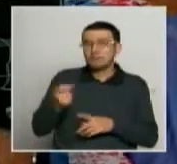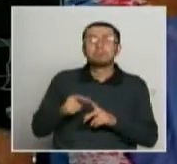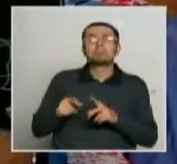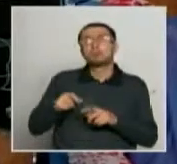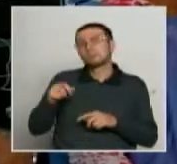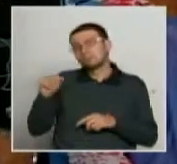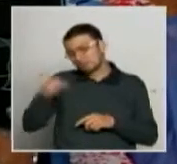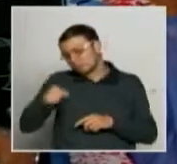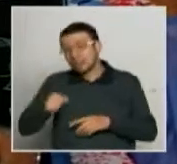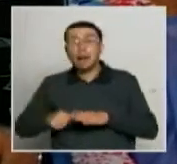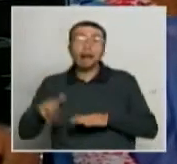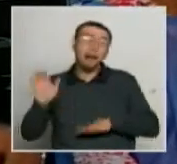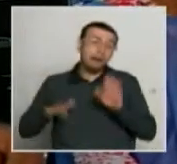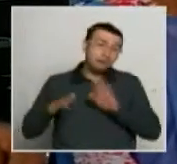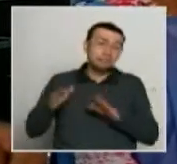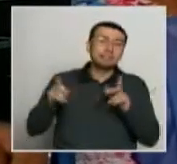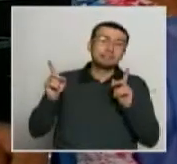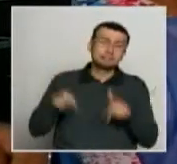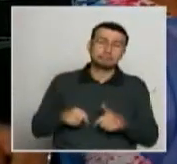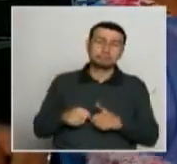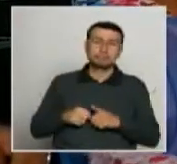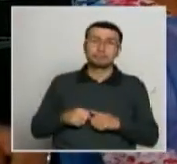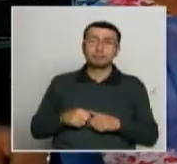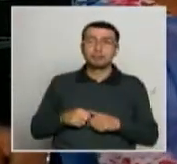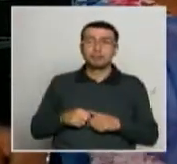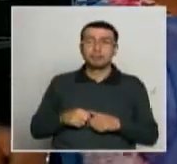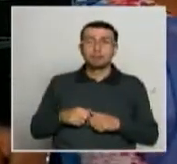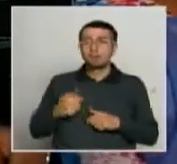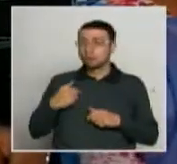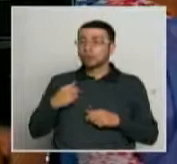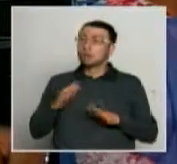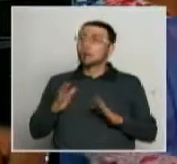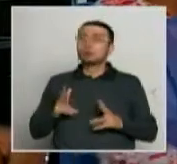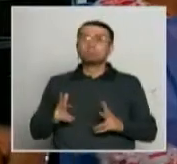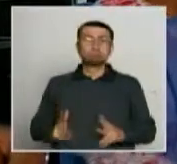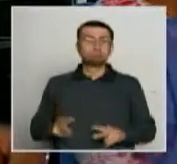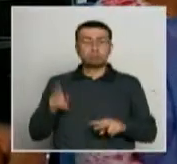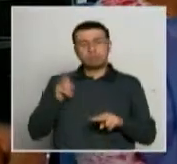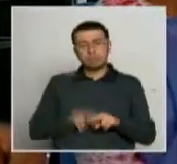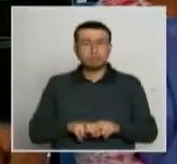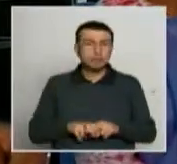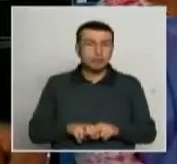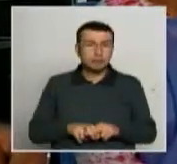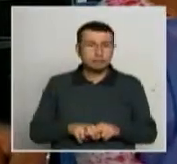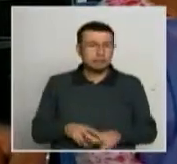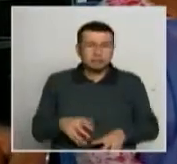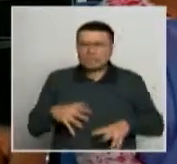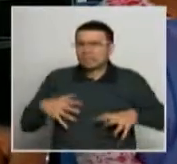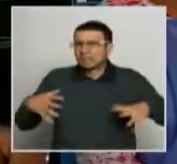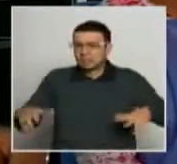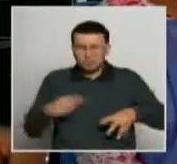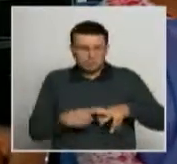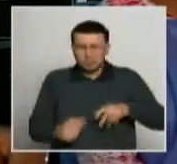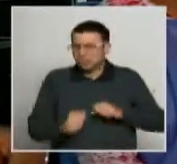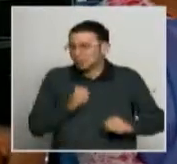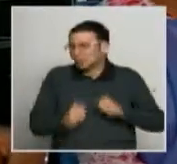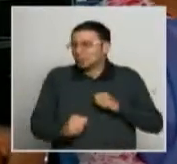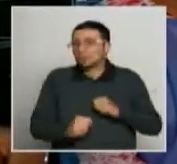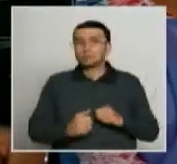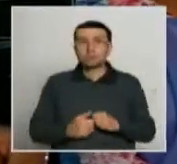también a veces también que me siento por ahí, entonces me dan calambres. Cuando se le hinchan las piernas, ¿es una